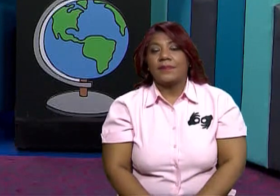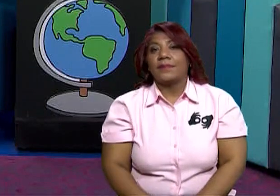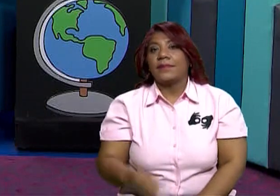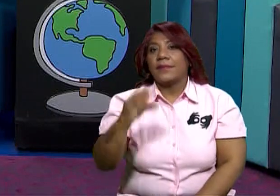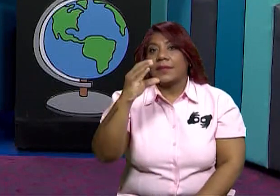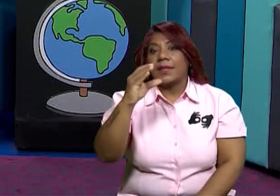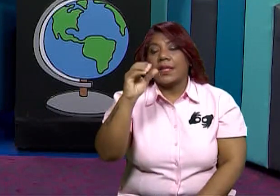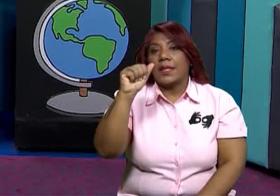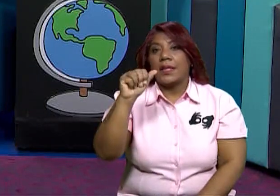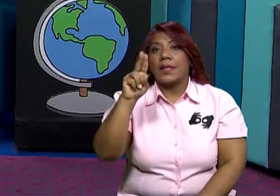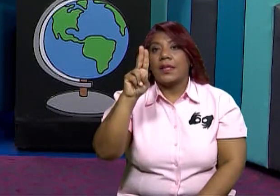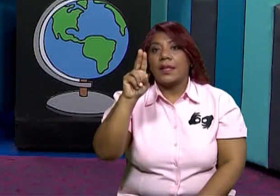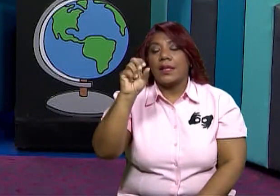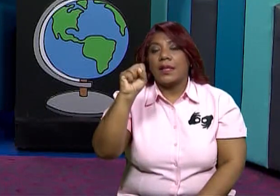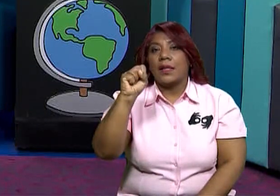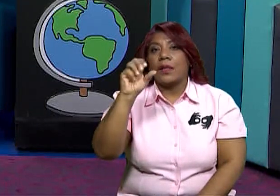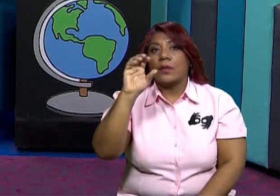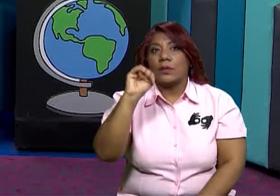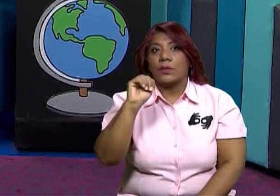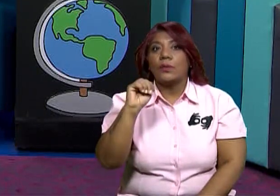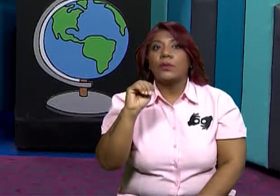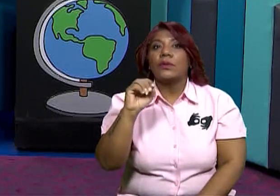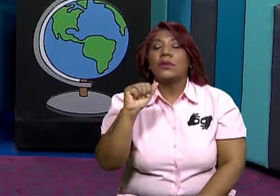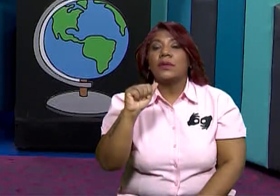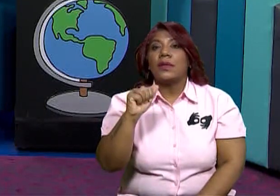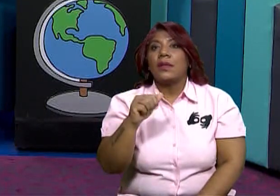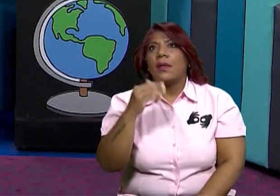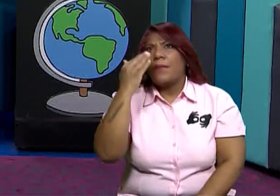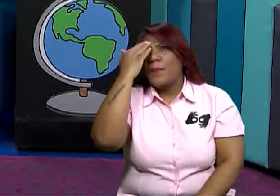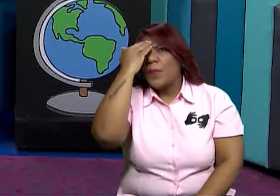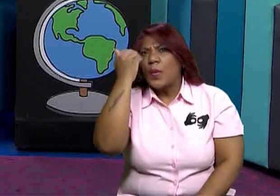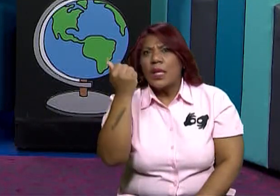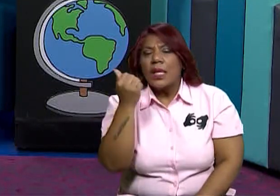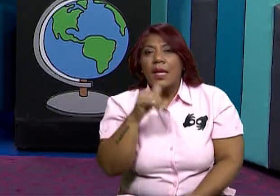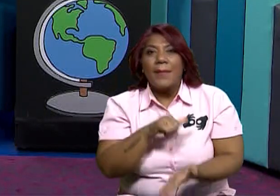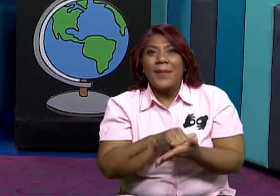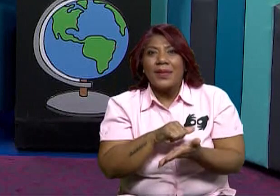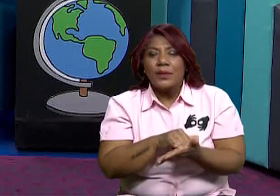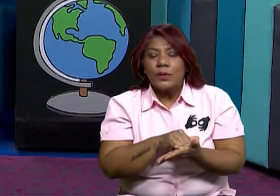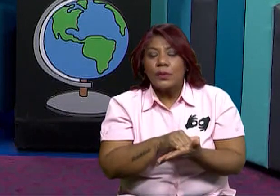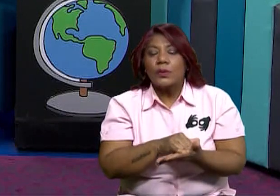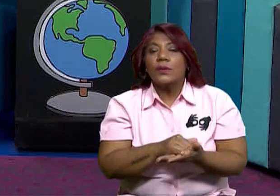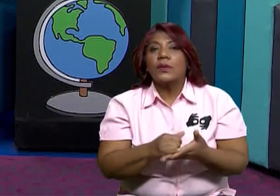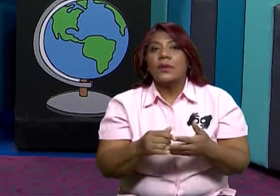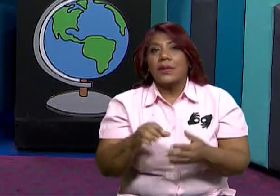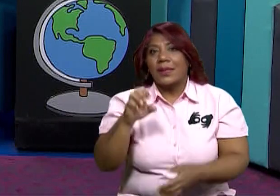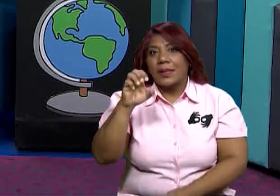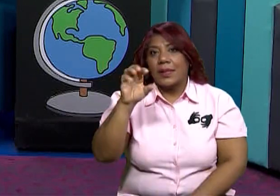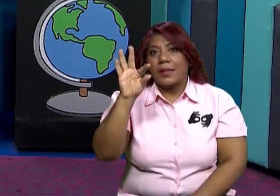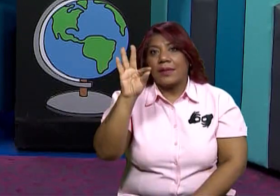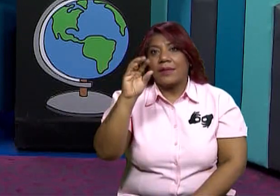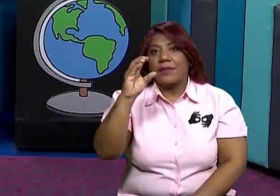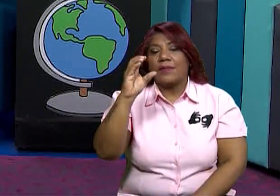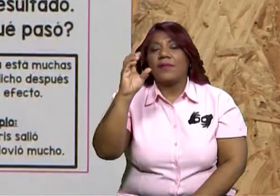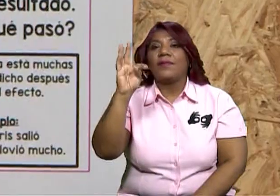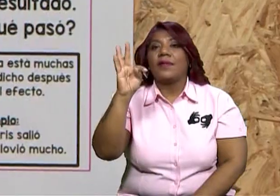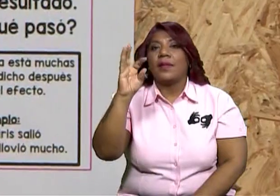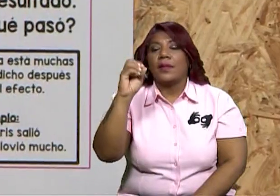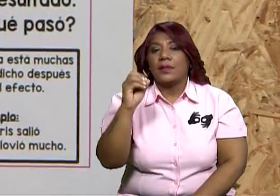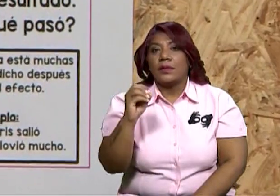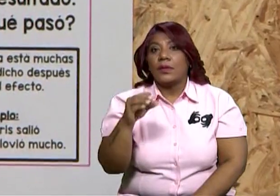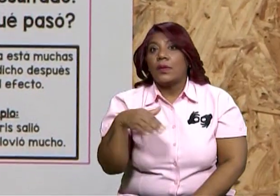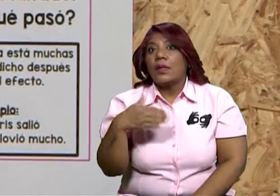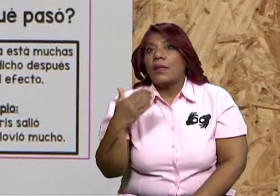causa es la razón por la que sucede algo, por qué ocurre algo. Efecto es el resultado,